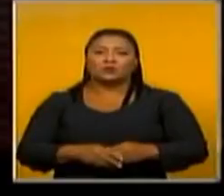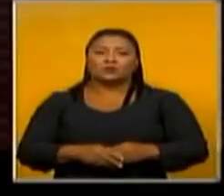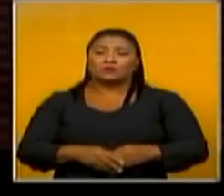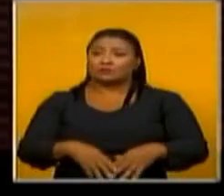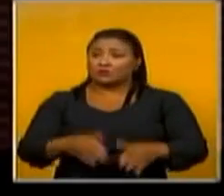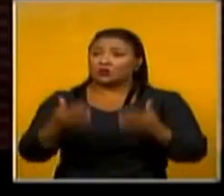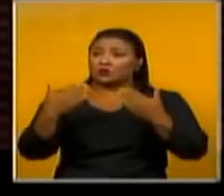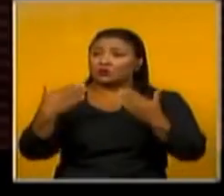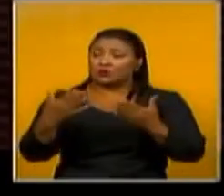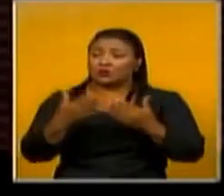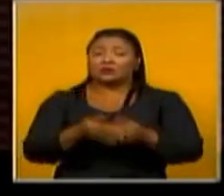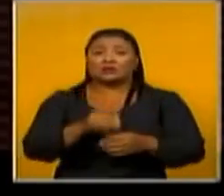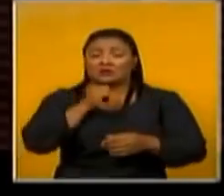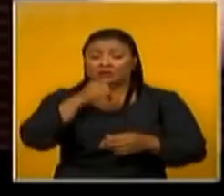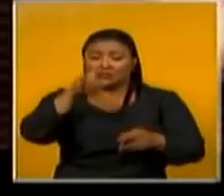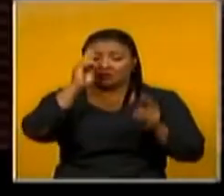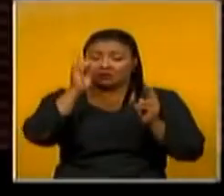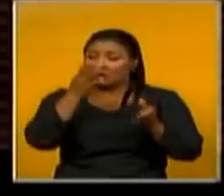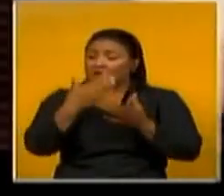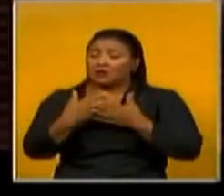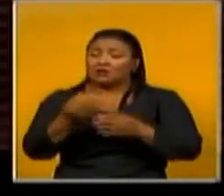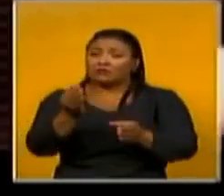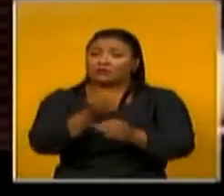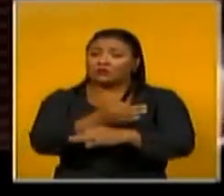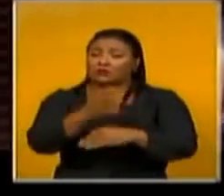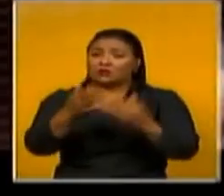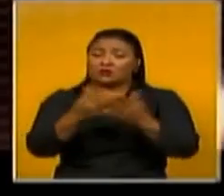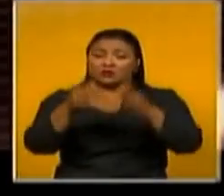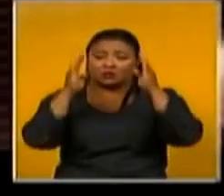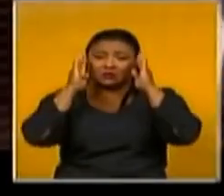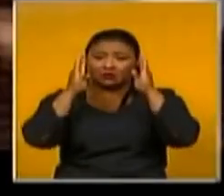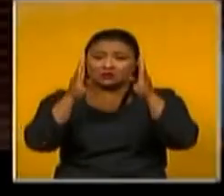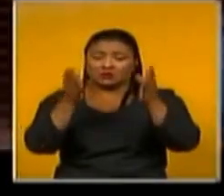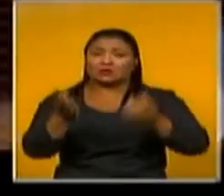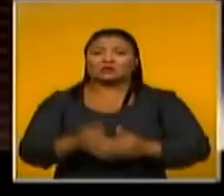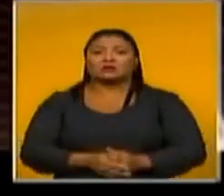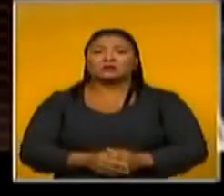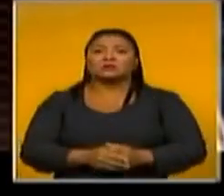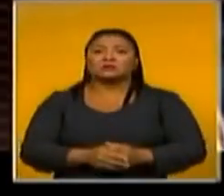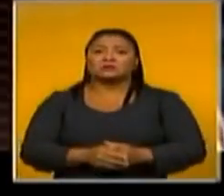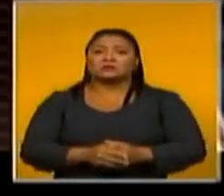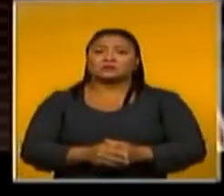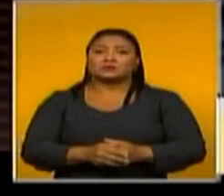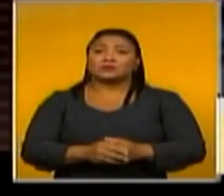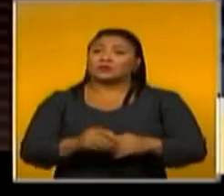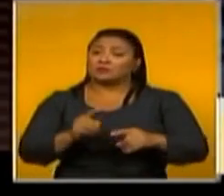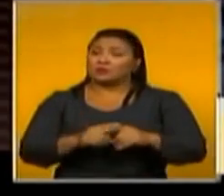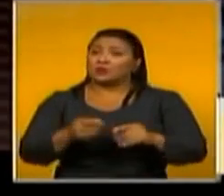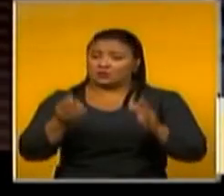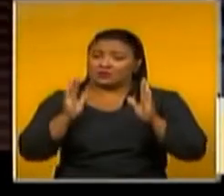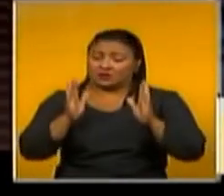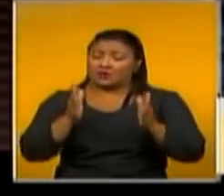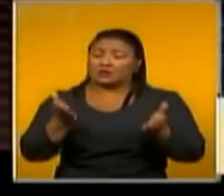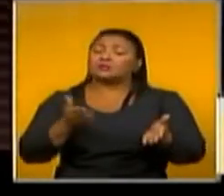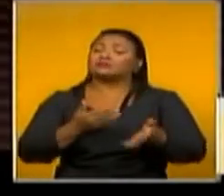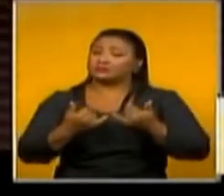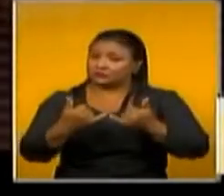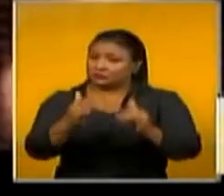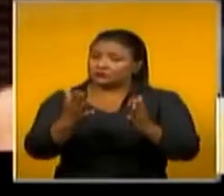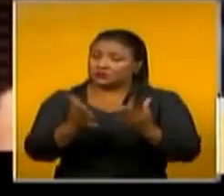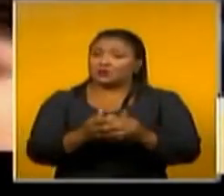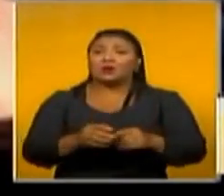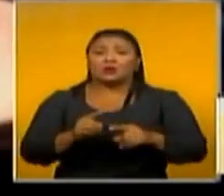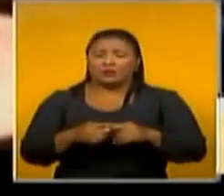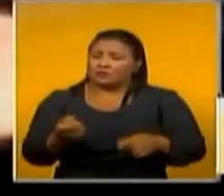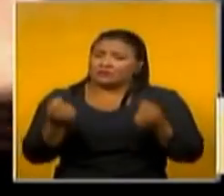Usted me hace falta el respeto atendiendo a la funcionaria y no prestando atención a la sesión del consejo, señor alcalde. ¿Me va a atender? Ya lo veré, continúe. No, no, tiene